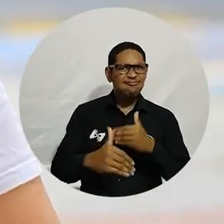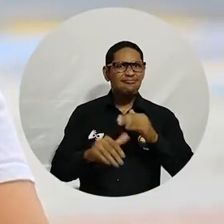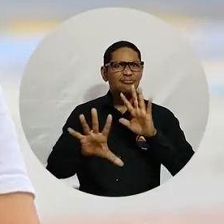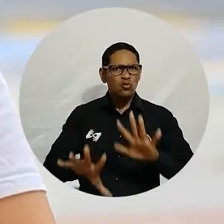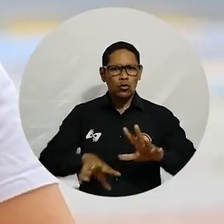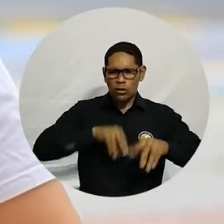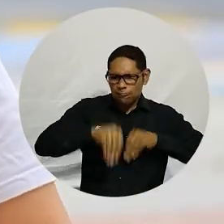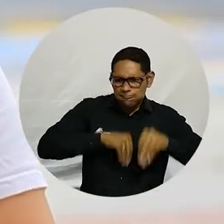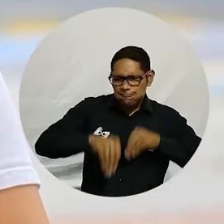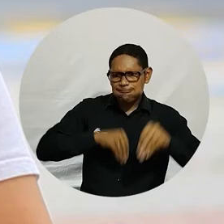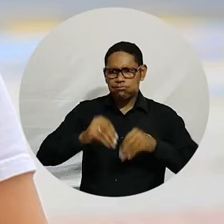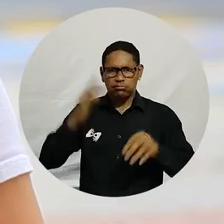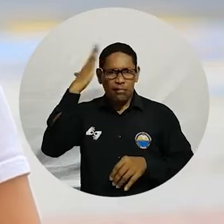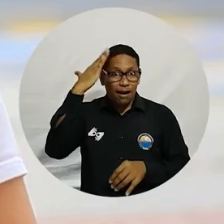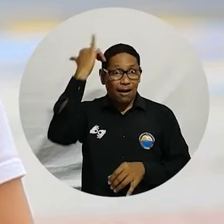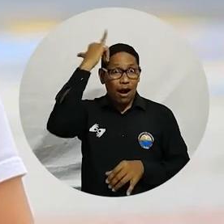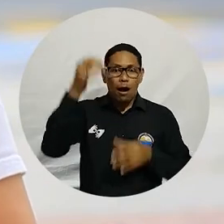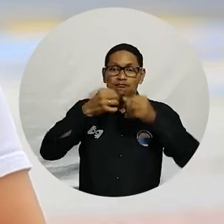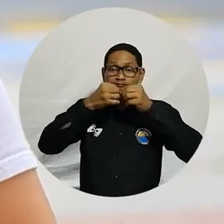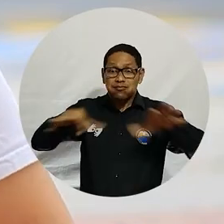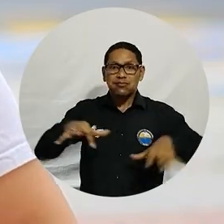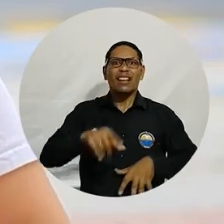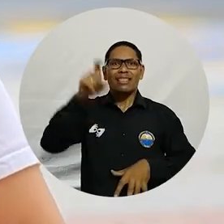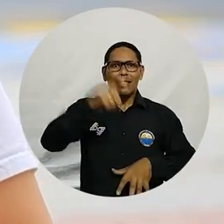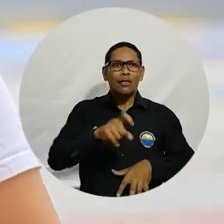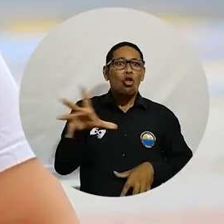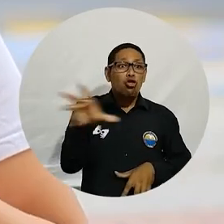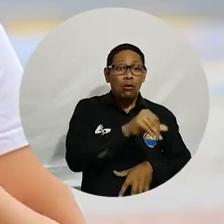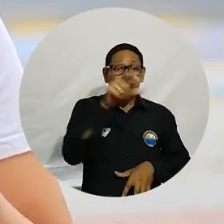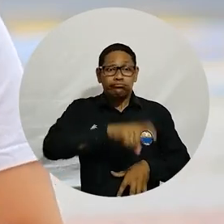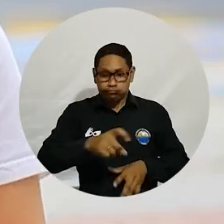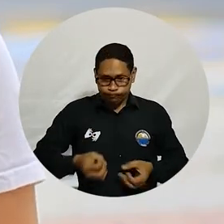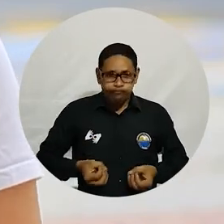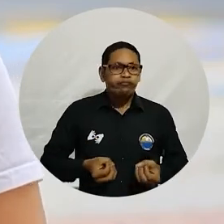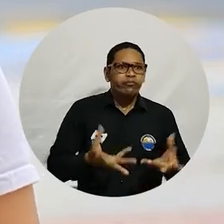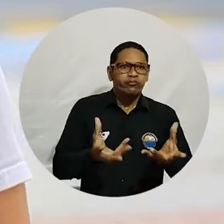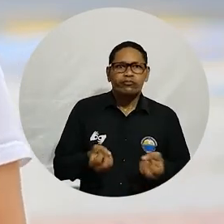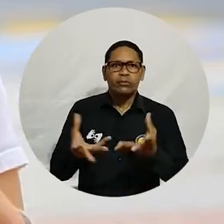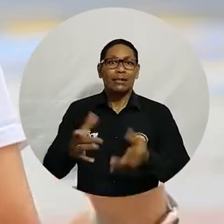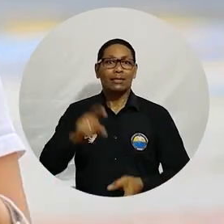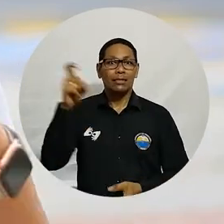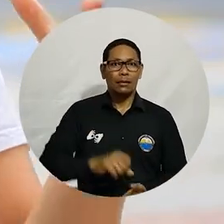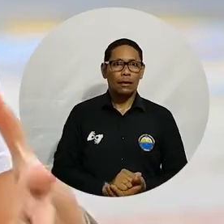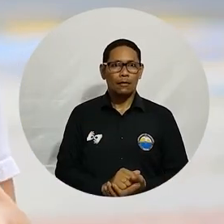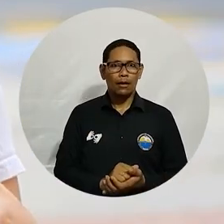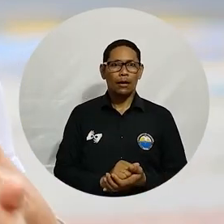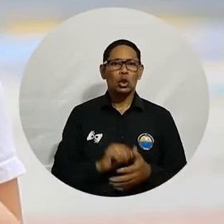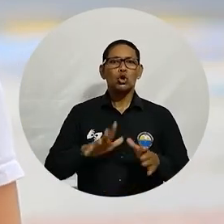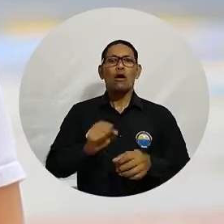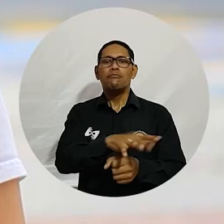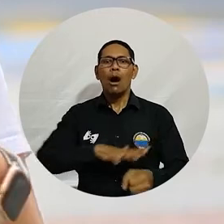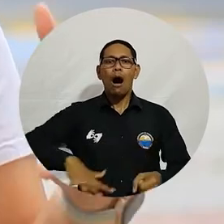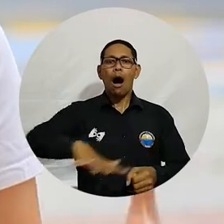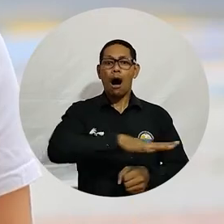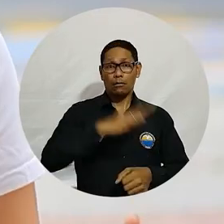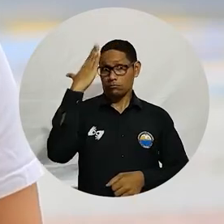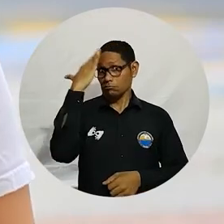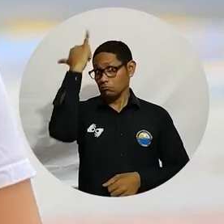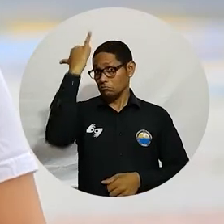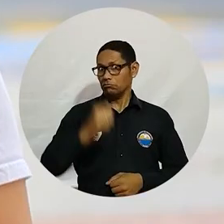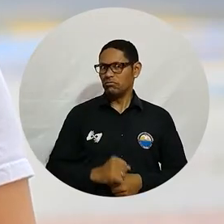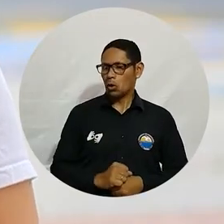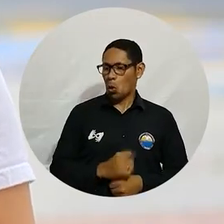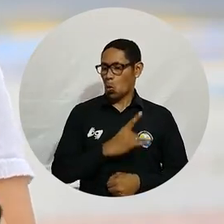el punto de vista de producción académica debe llegar a quien lo necesite. Eso no solo es en un ambiente